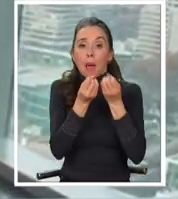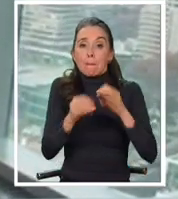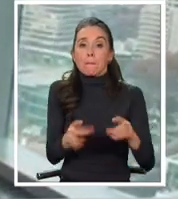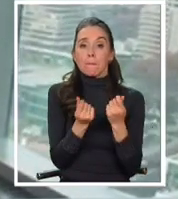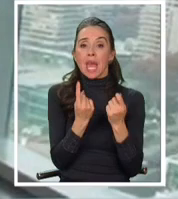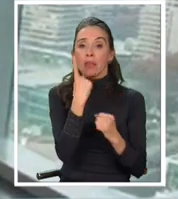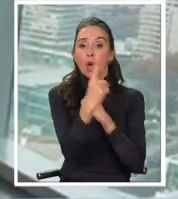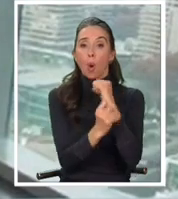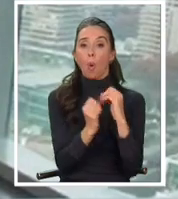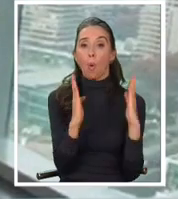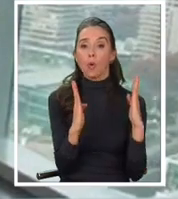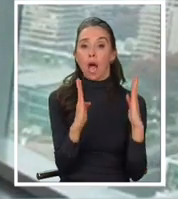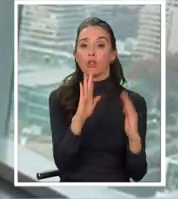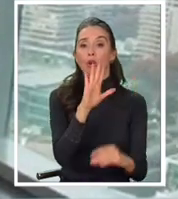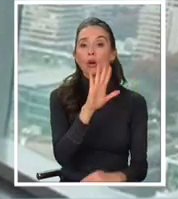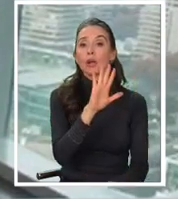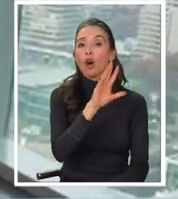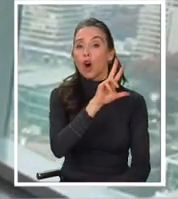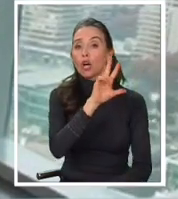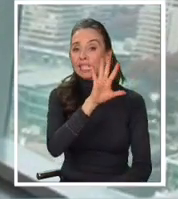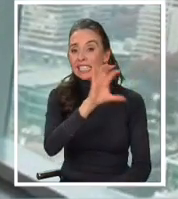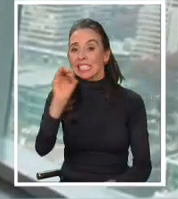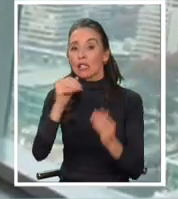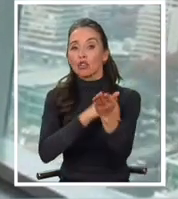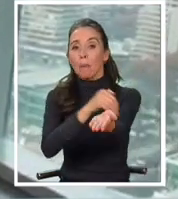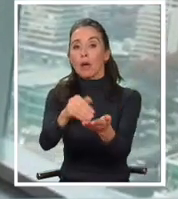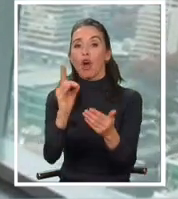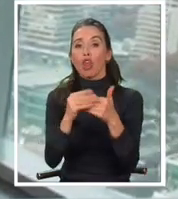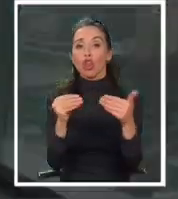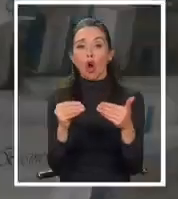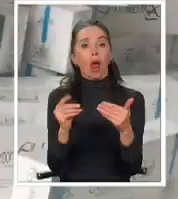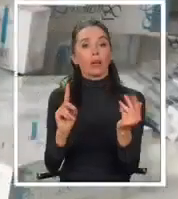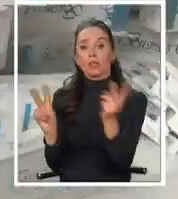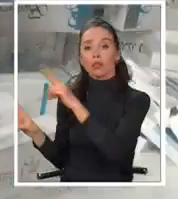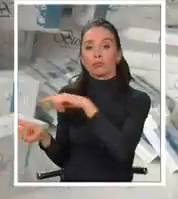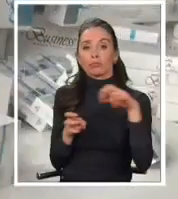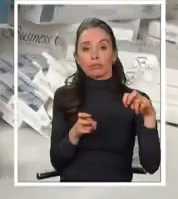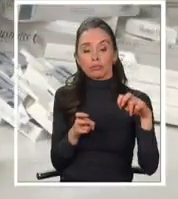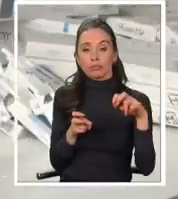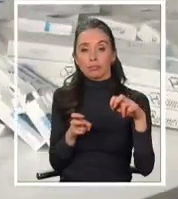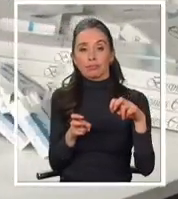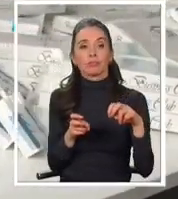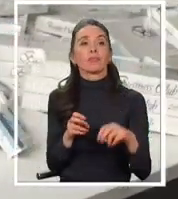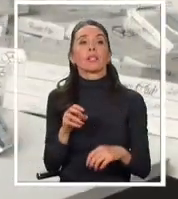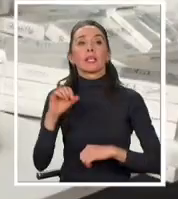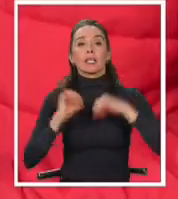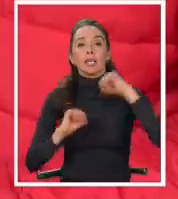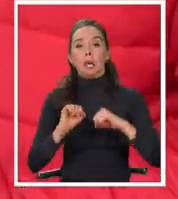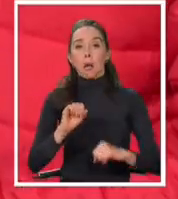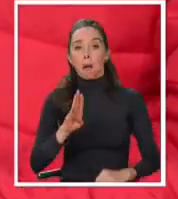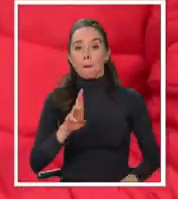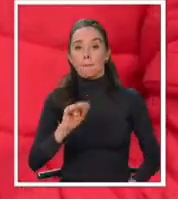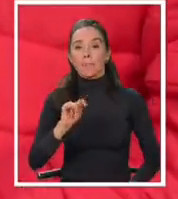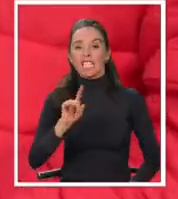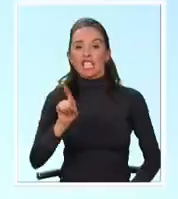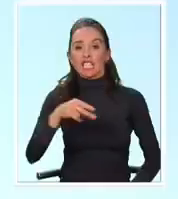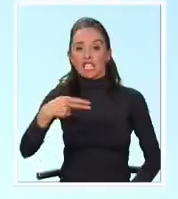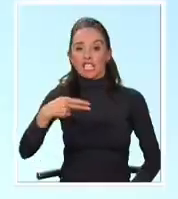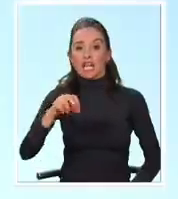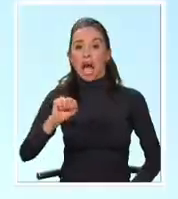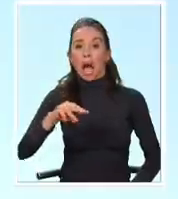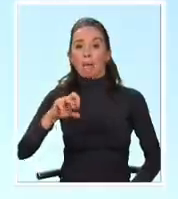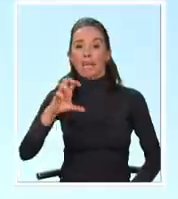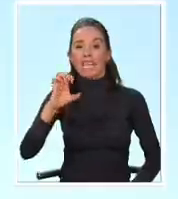anualmente unos 500 millones de dólares que se dejan de recaudar. British American Tobacco, la compañía tabacalera con